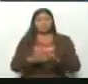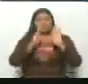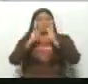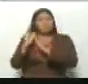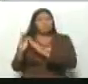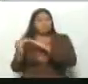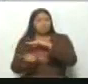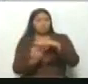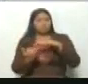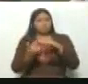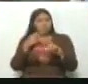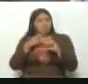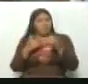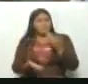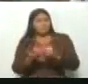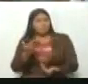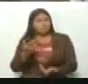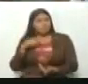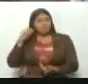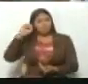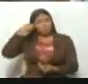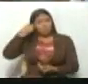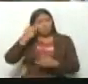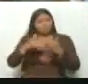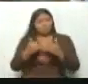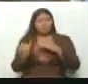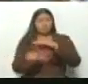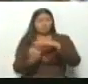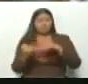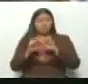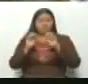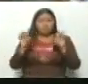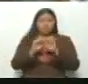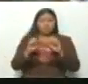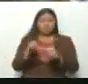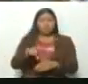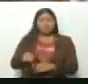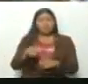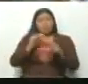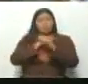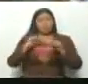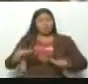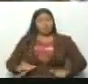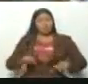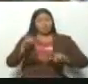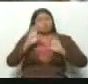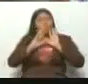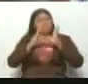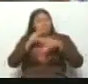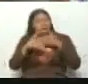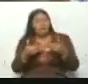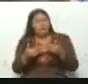institución educativa es clave, y porque recuerdo el ejemplo de la institución educativa en el estado portuguesa que tú comentabas